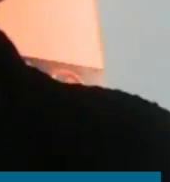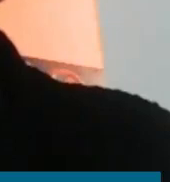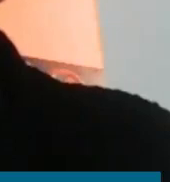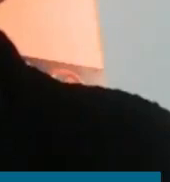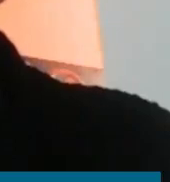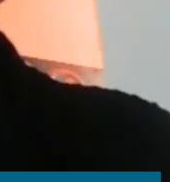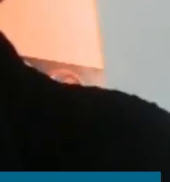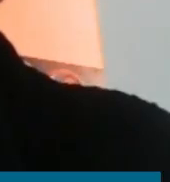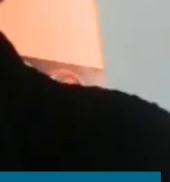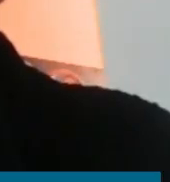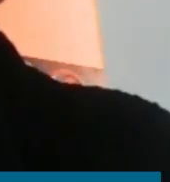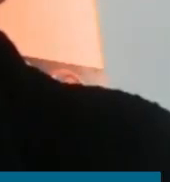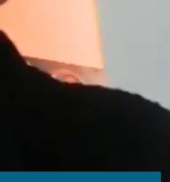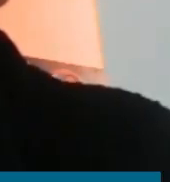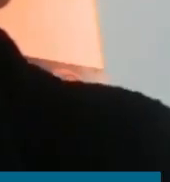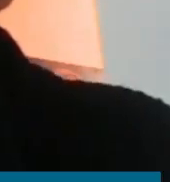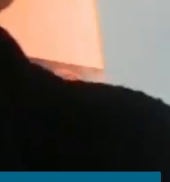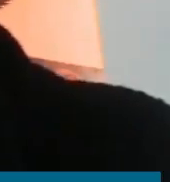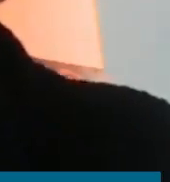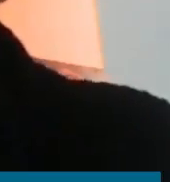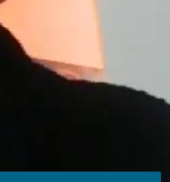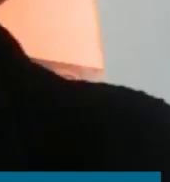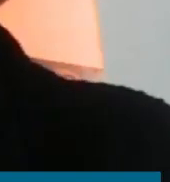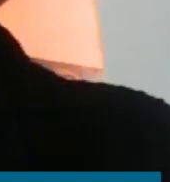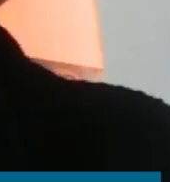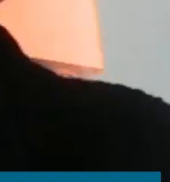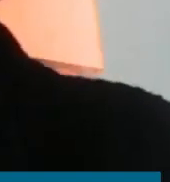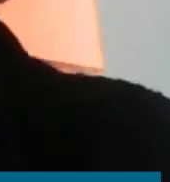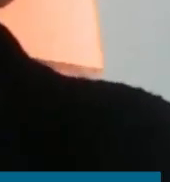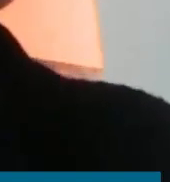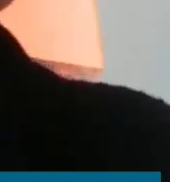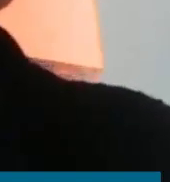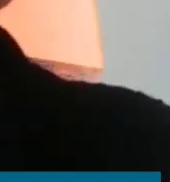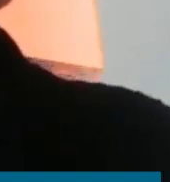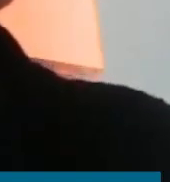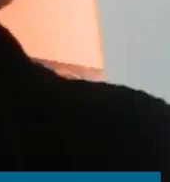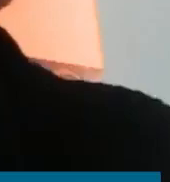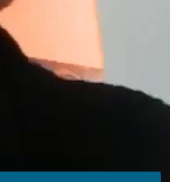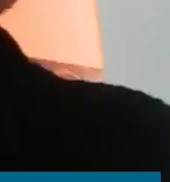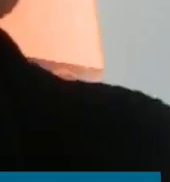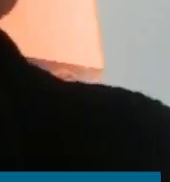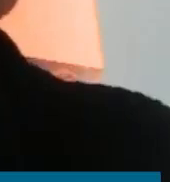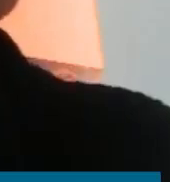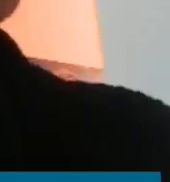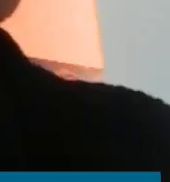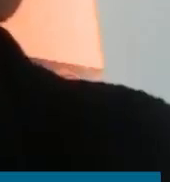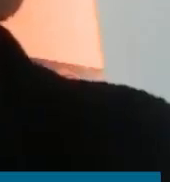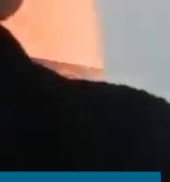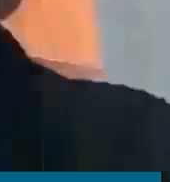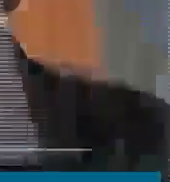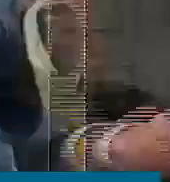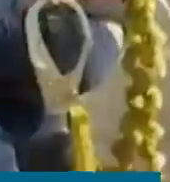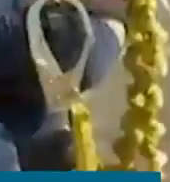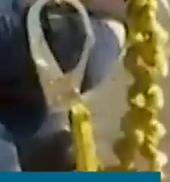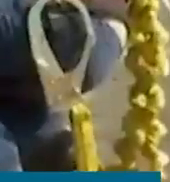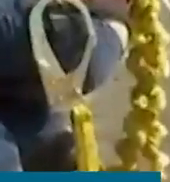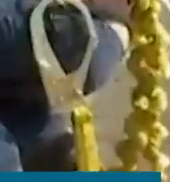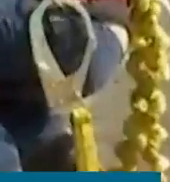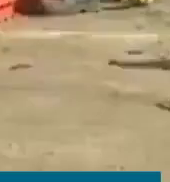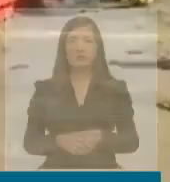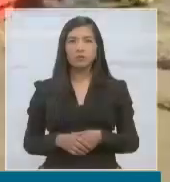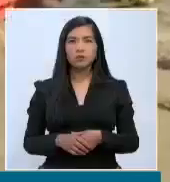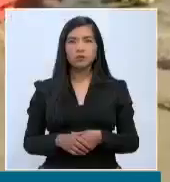haces esa comparación? Bueno, los gobiernos del movimiento al socialismo, de Evo Morales y ahora de Luis